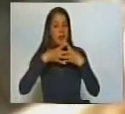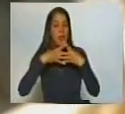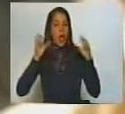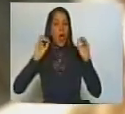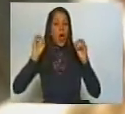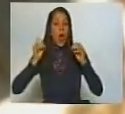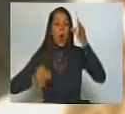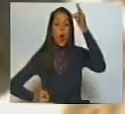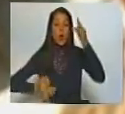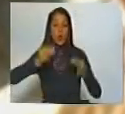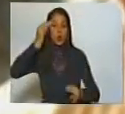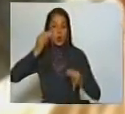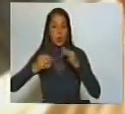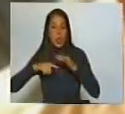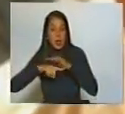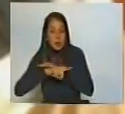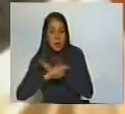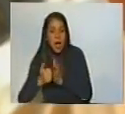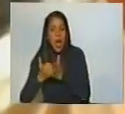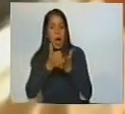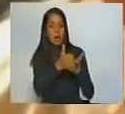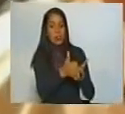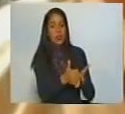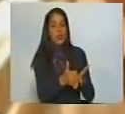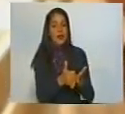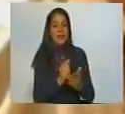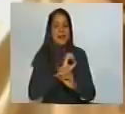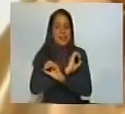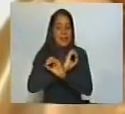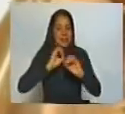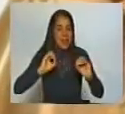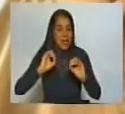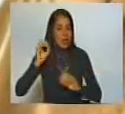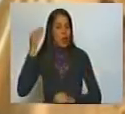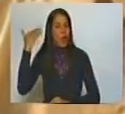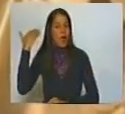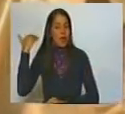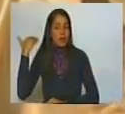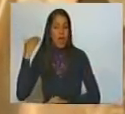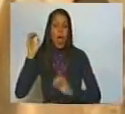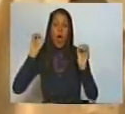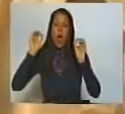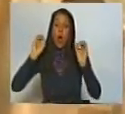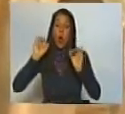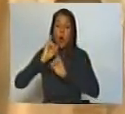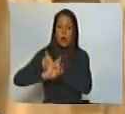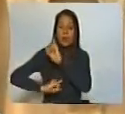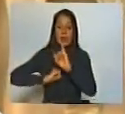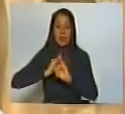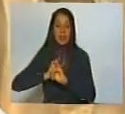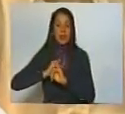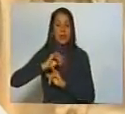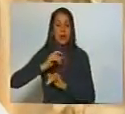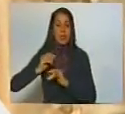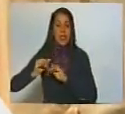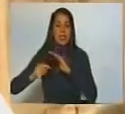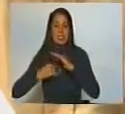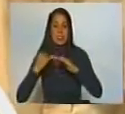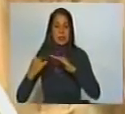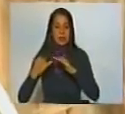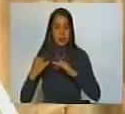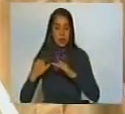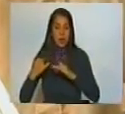unos tribunales que pueden actuar, que hay unos organismos internacionales que pueden intervenir. Nada de